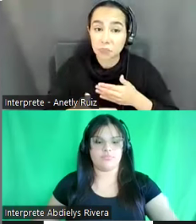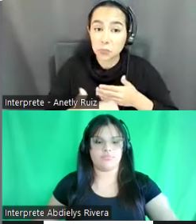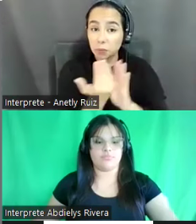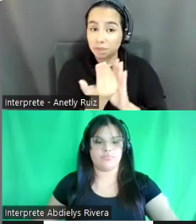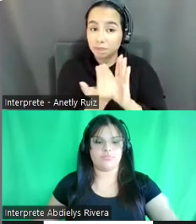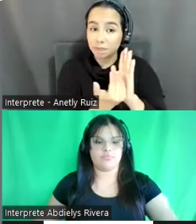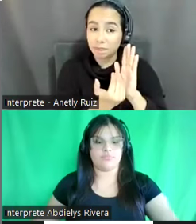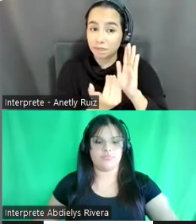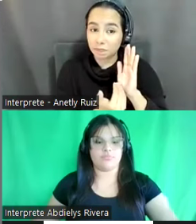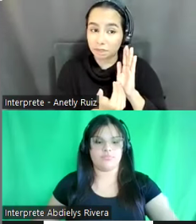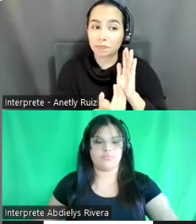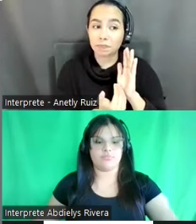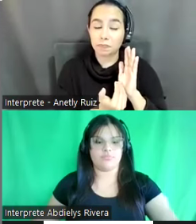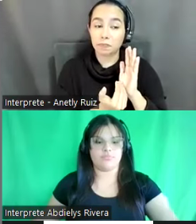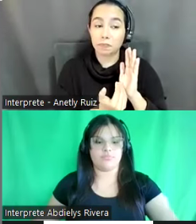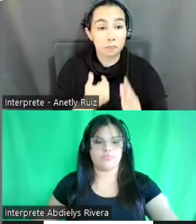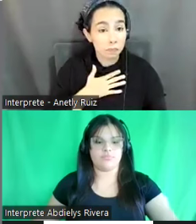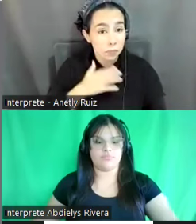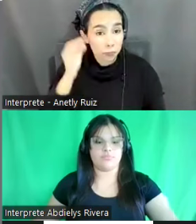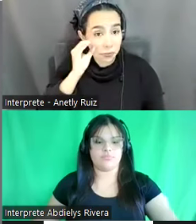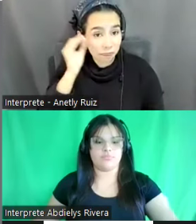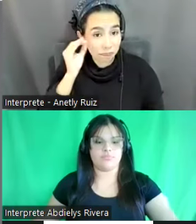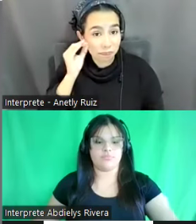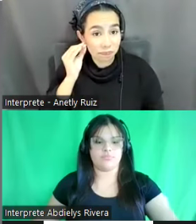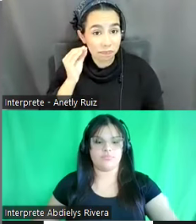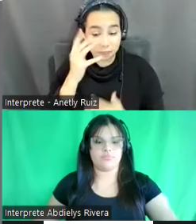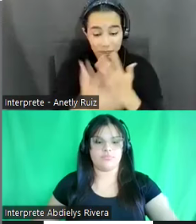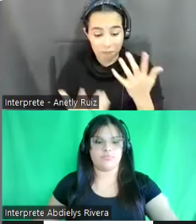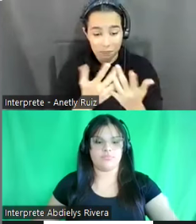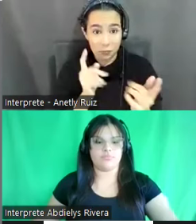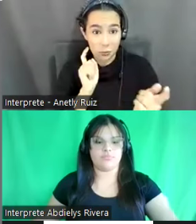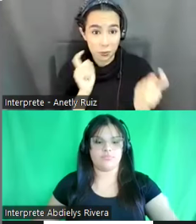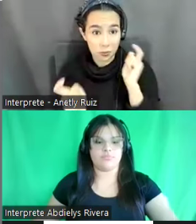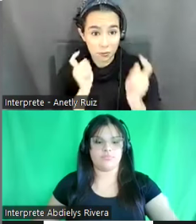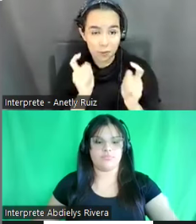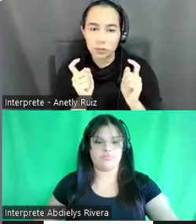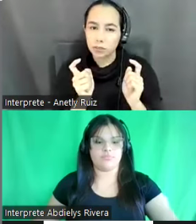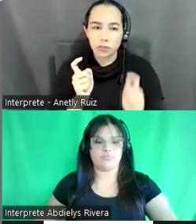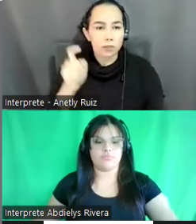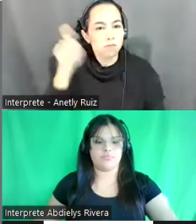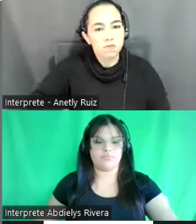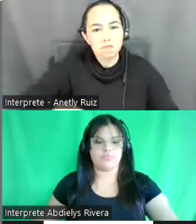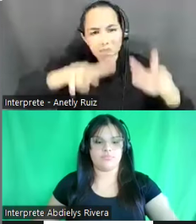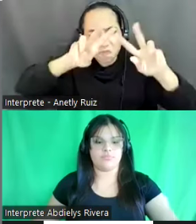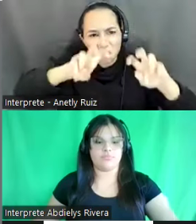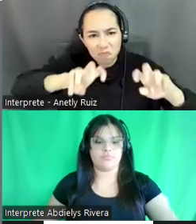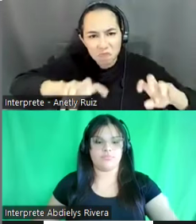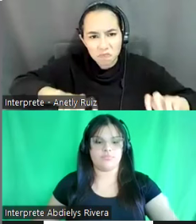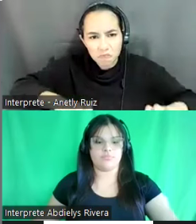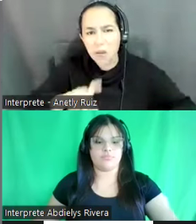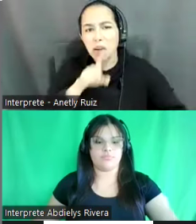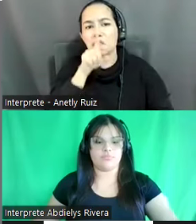Considero que este es un tema que requiere más estudios en relación a cuántos acomodos razonables se realizan en escenarios